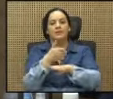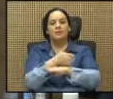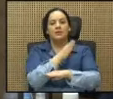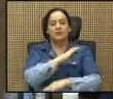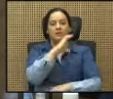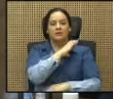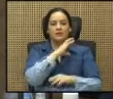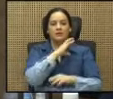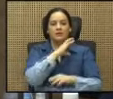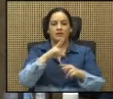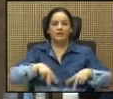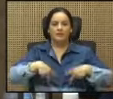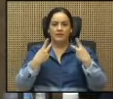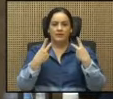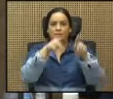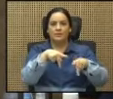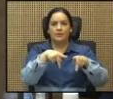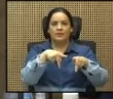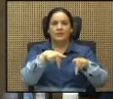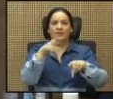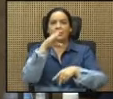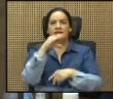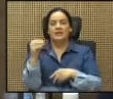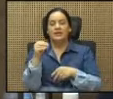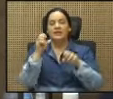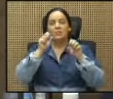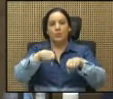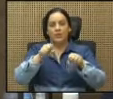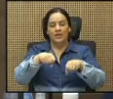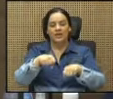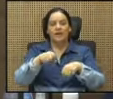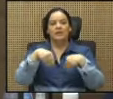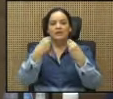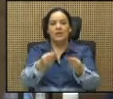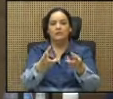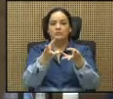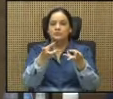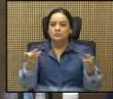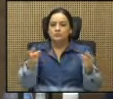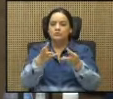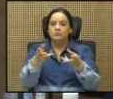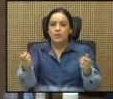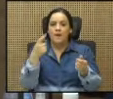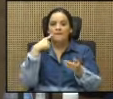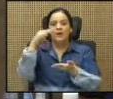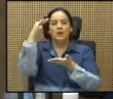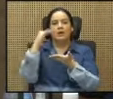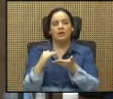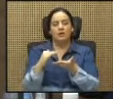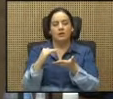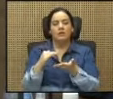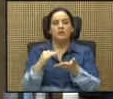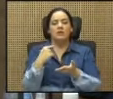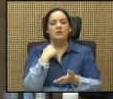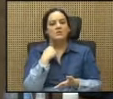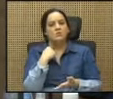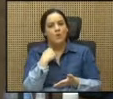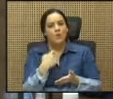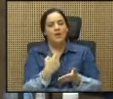vida de las personas, de facilitarles soluciones para bajar costo de electricidad, de